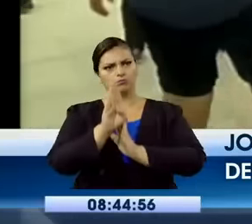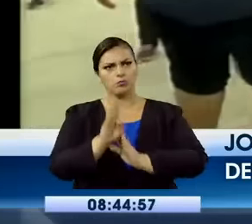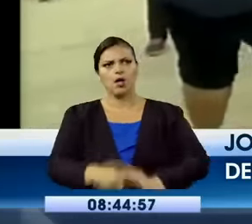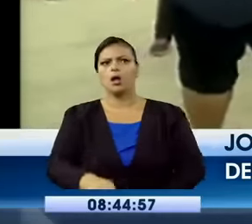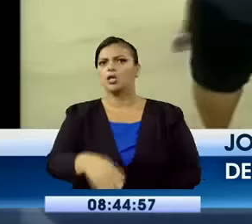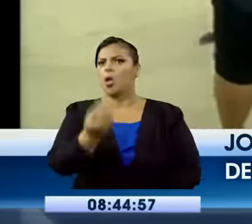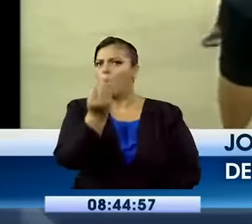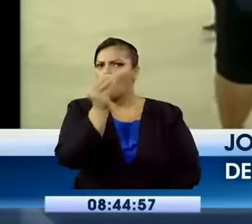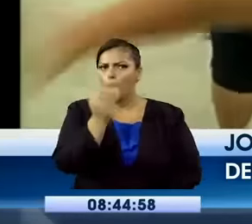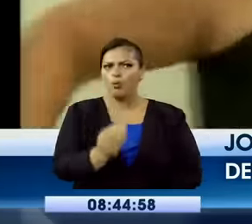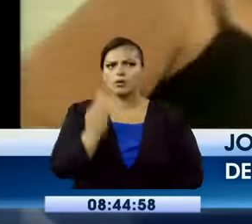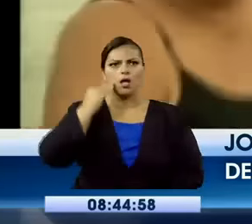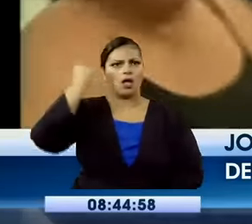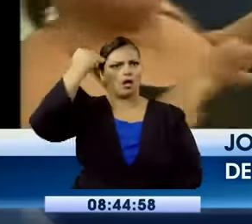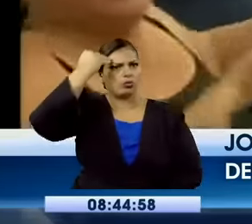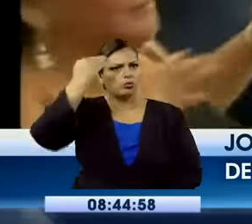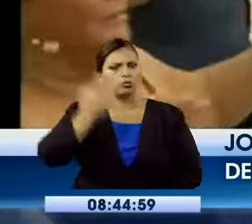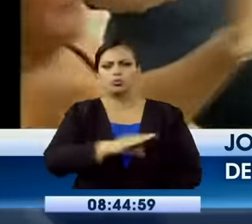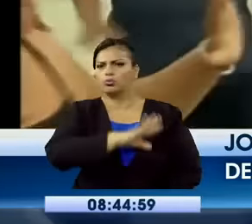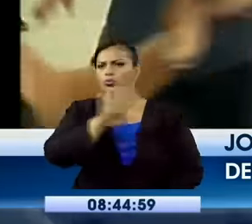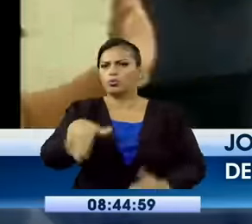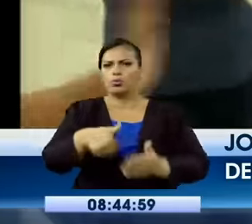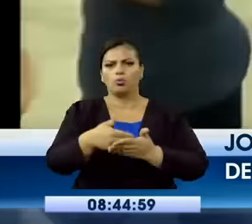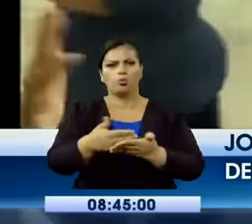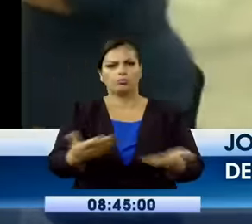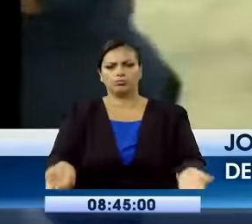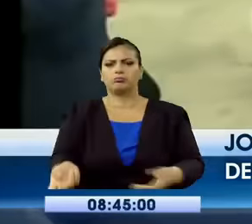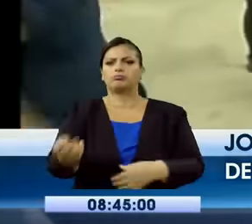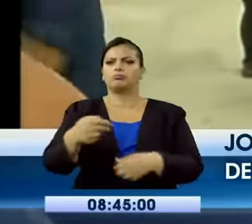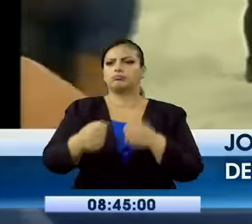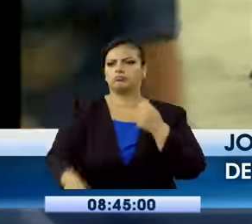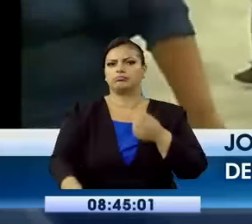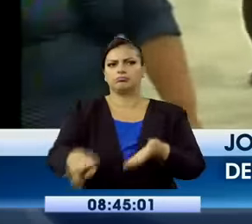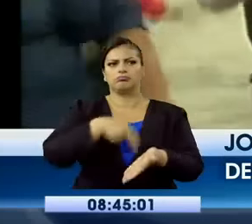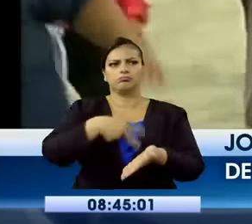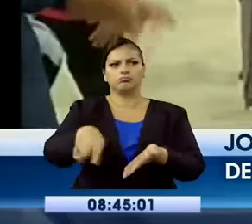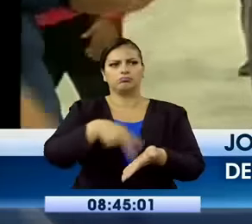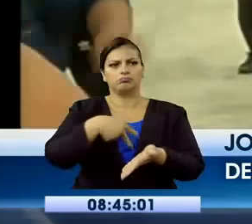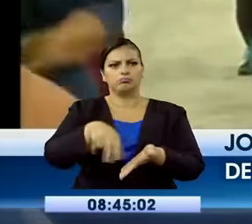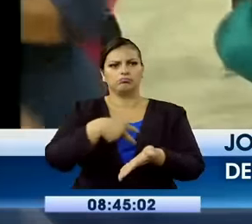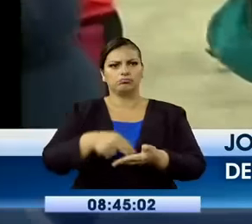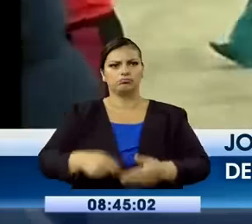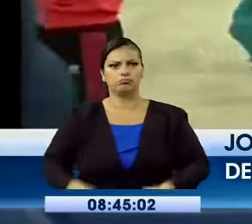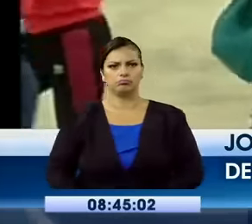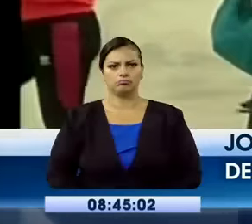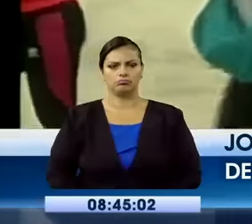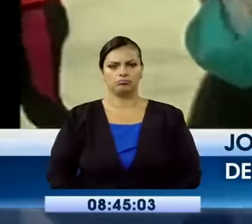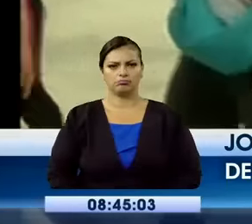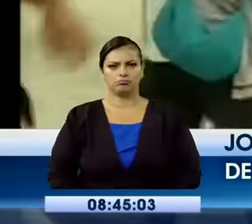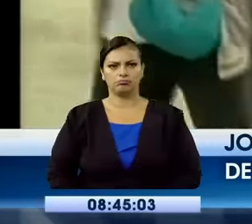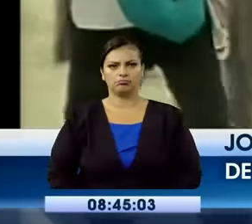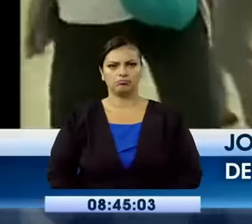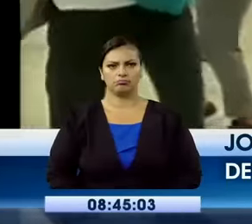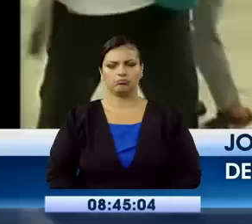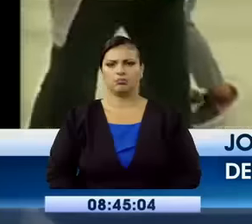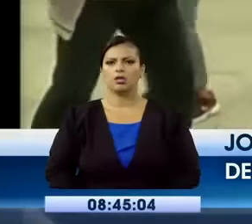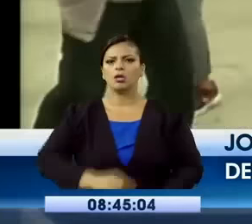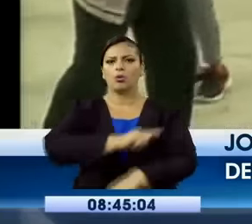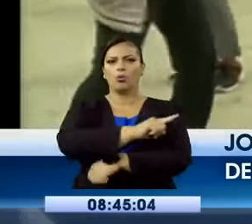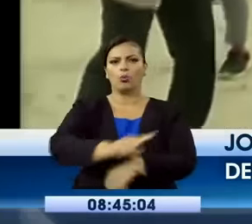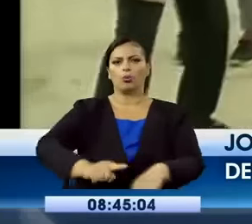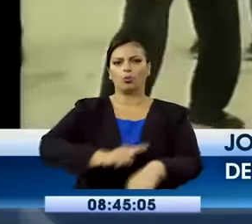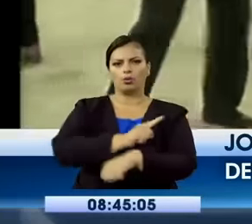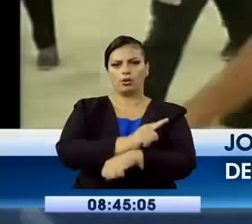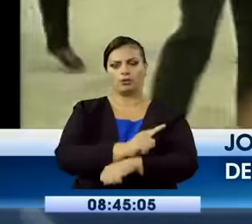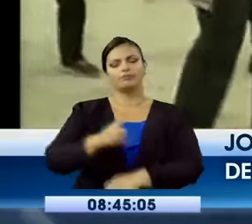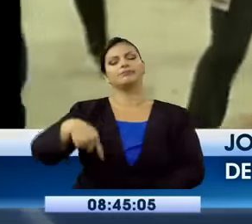personas jóvenes y esto nos desestresa muchísimo. Gracias. ¿Qué tiempo más o menos realizan la bailoterapia durante una el día? Una hora